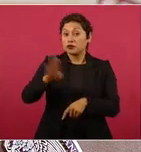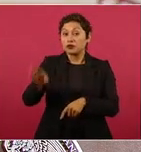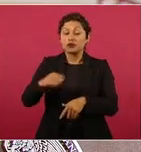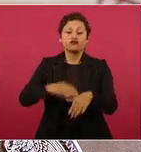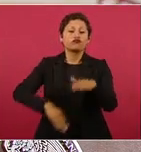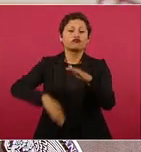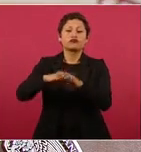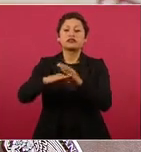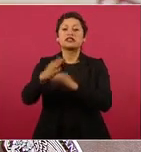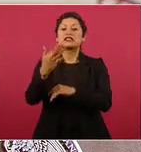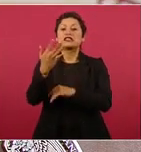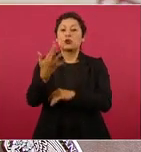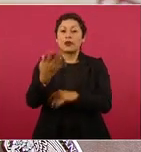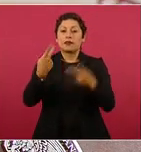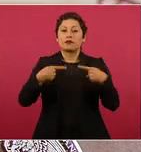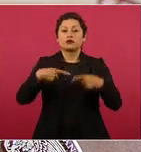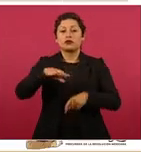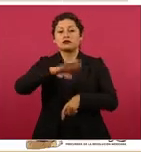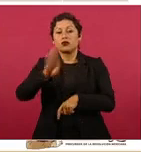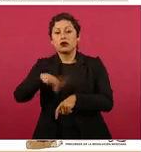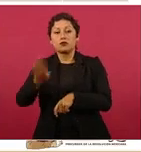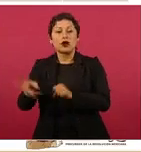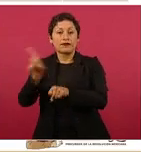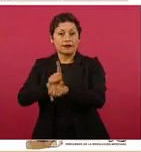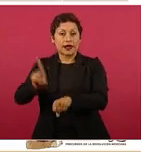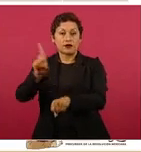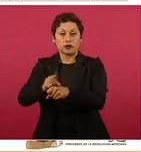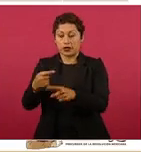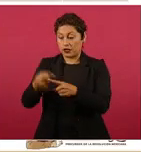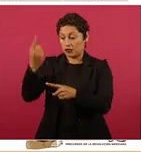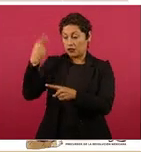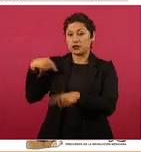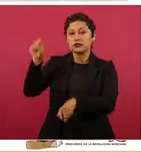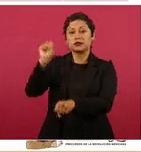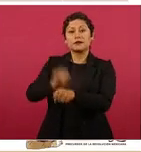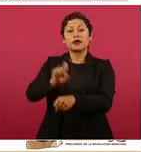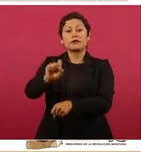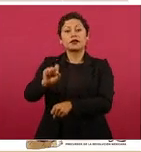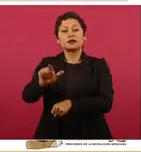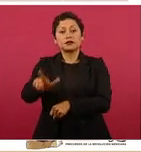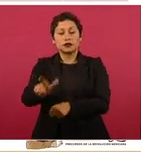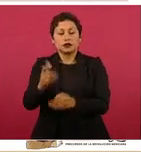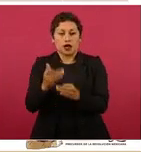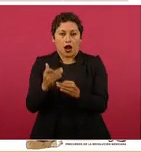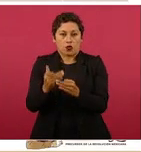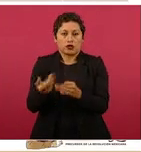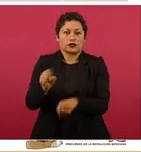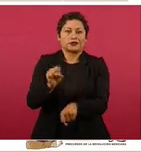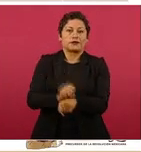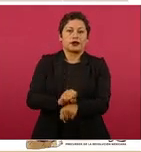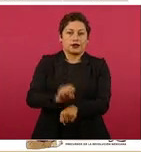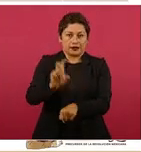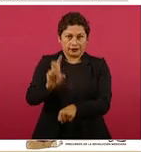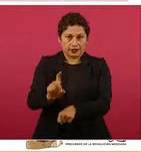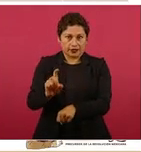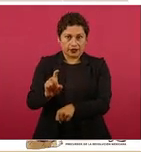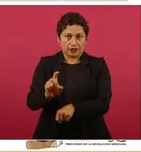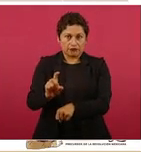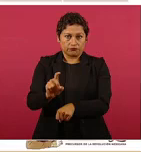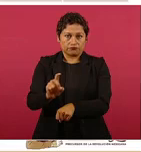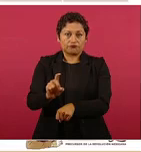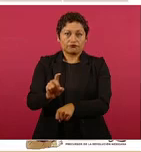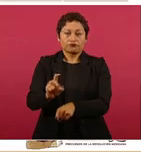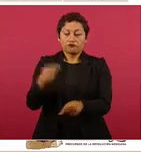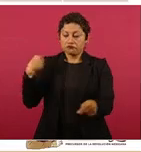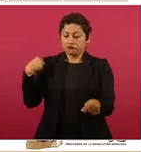50 defunciones diarias en la semana 27, actualmente estamos en la semana 30 y con un desfase